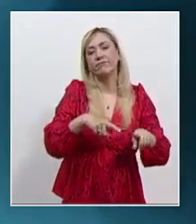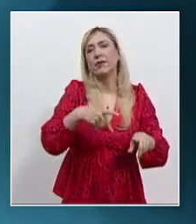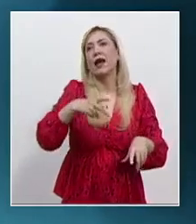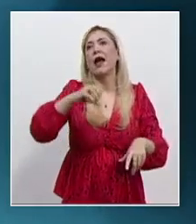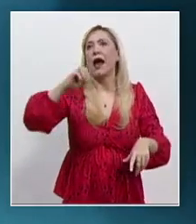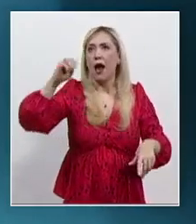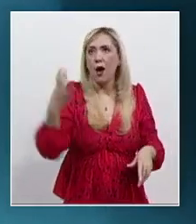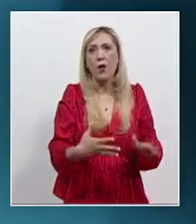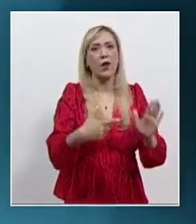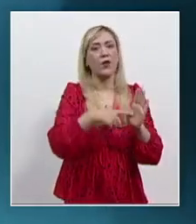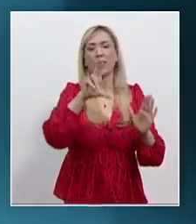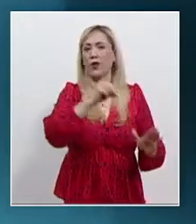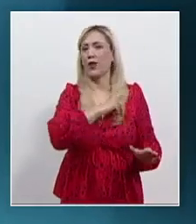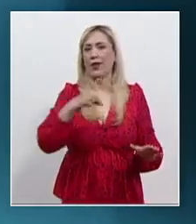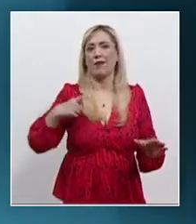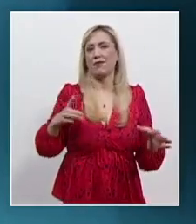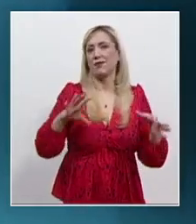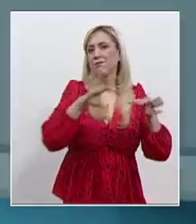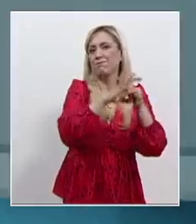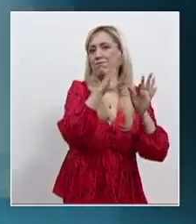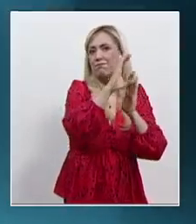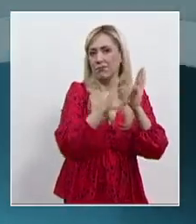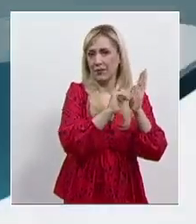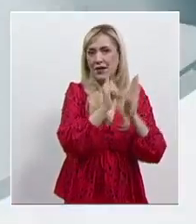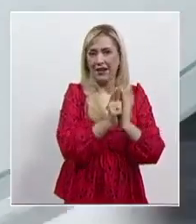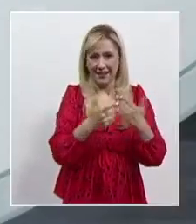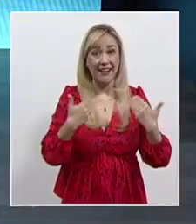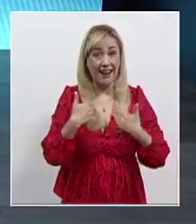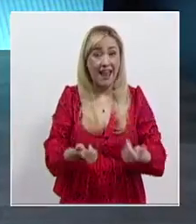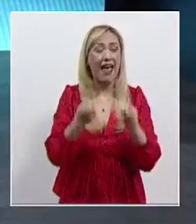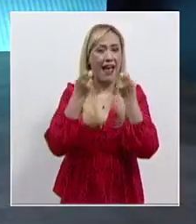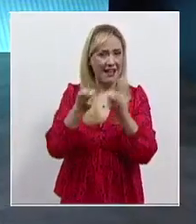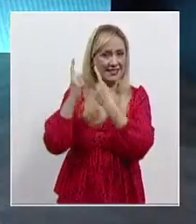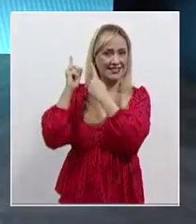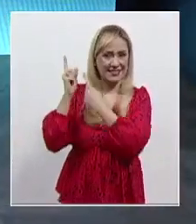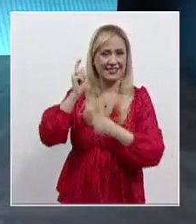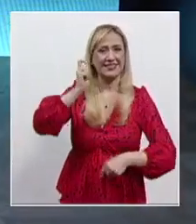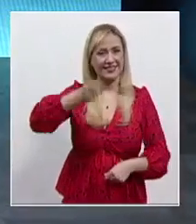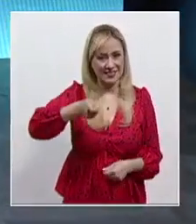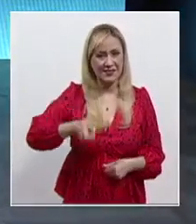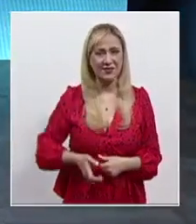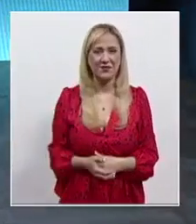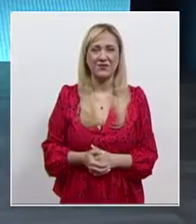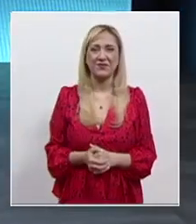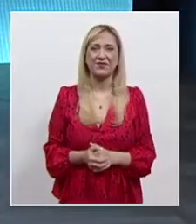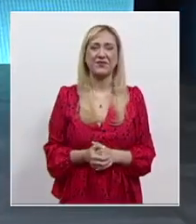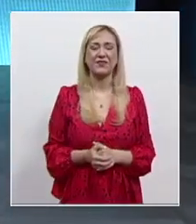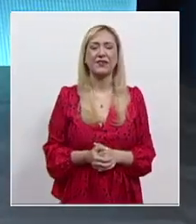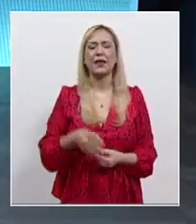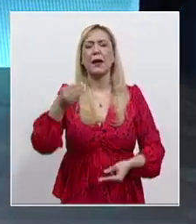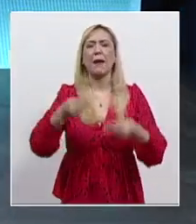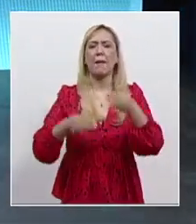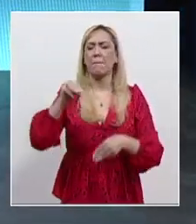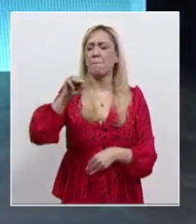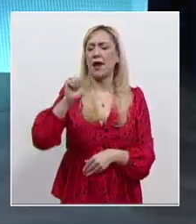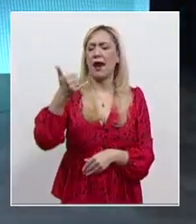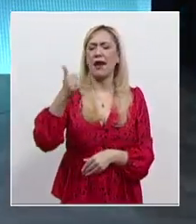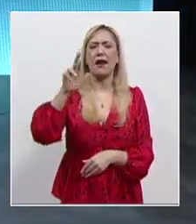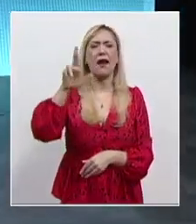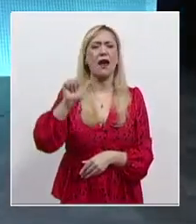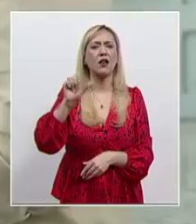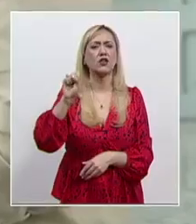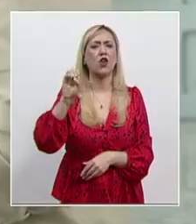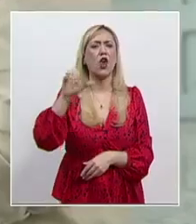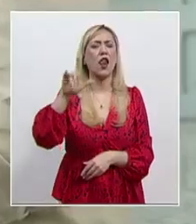al no alcanzarse la mayoría calificada. Y la magistrada Mayra González Solís explicó en